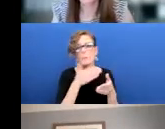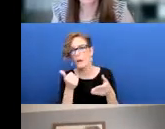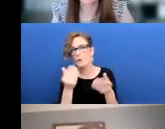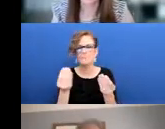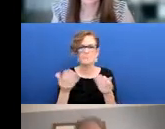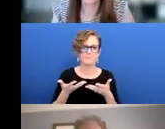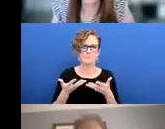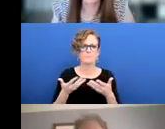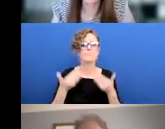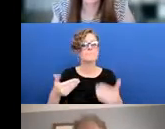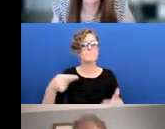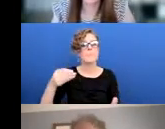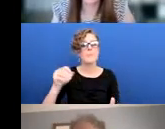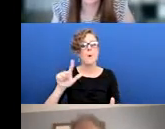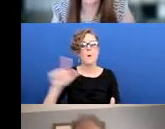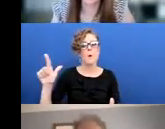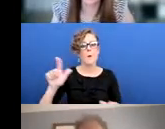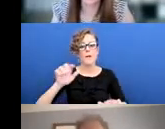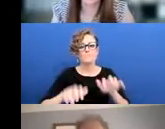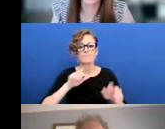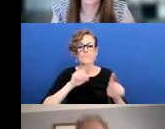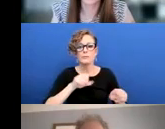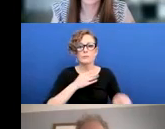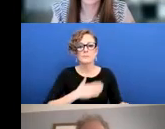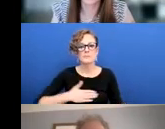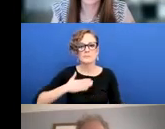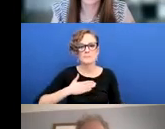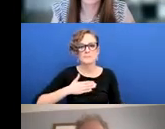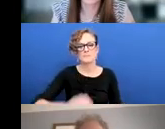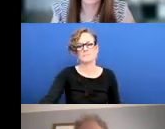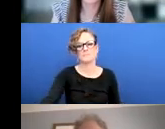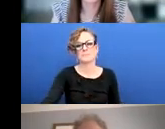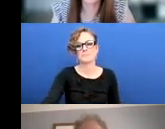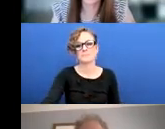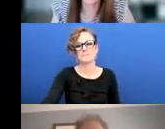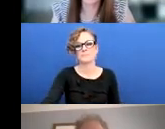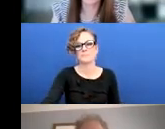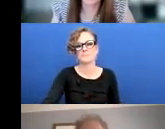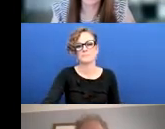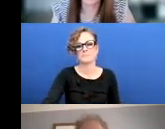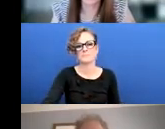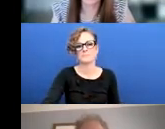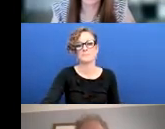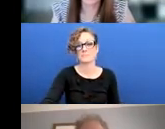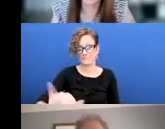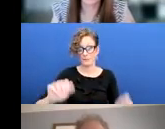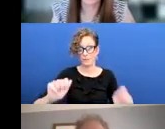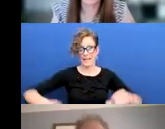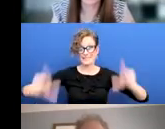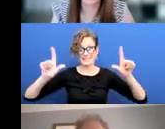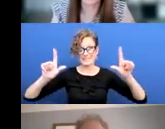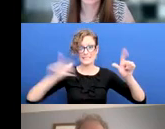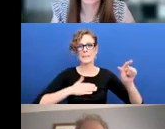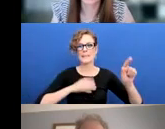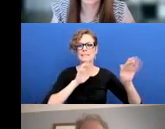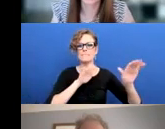cualquier integrante del personal y aquí ya lanzamos una